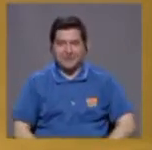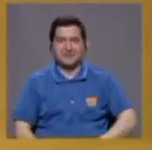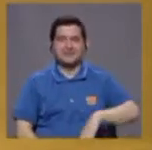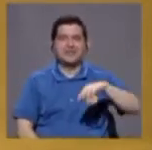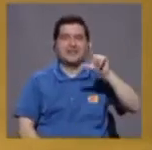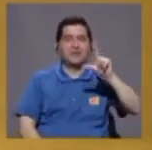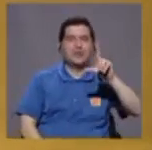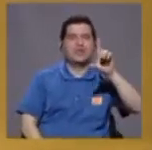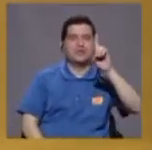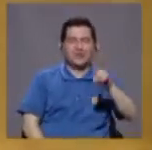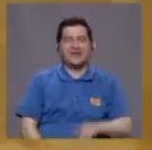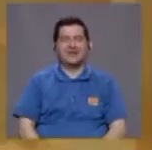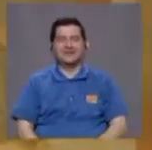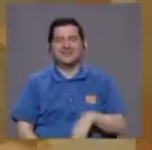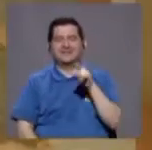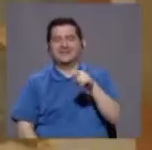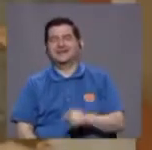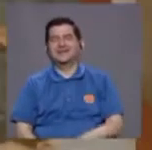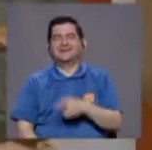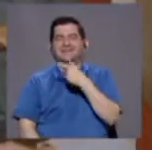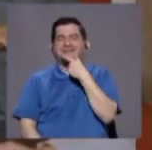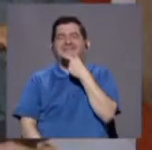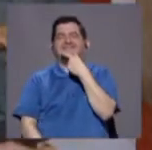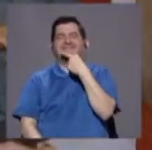Donaldo sonreía con aquella